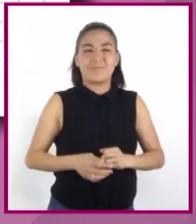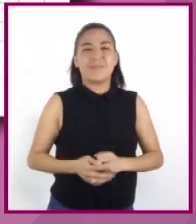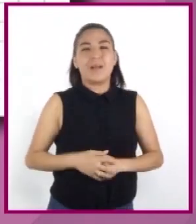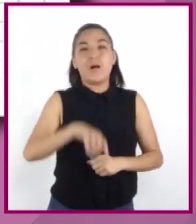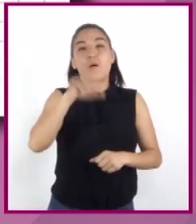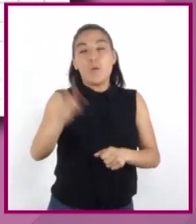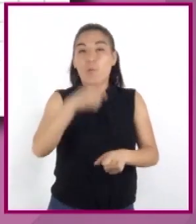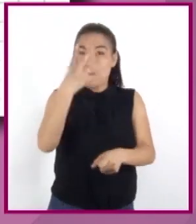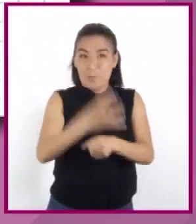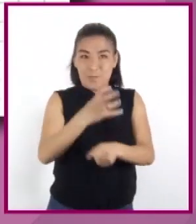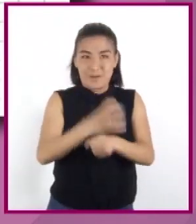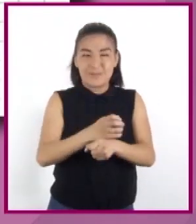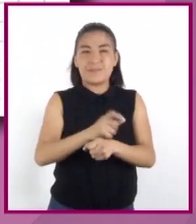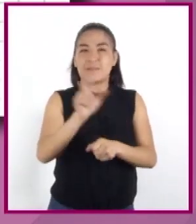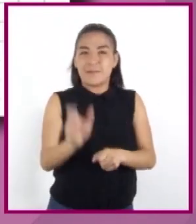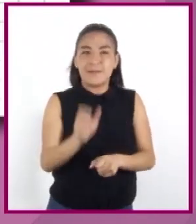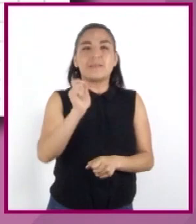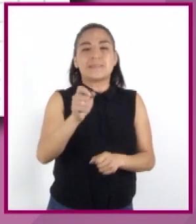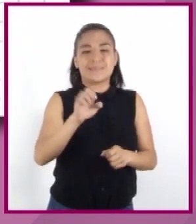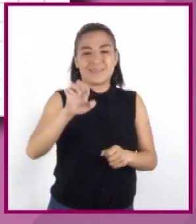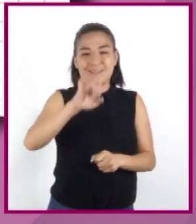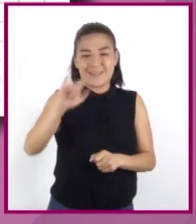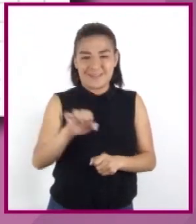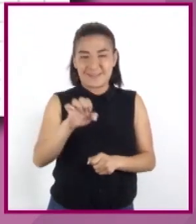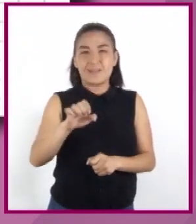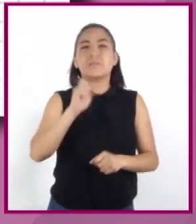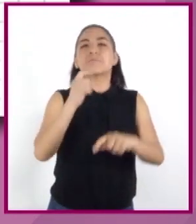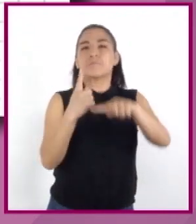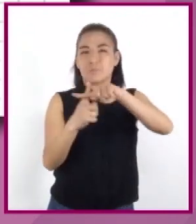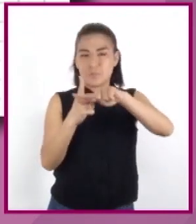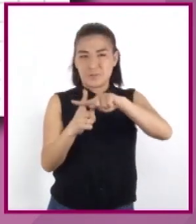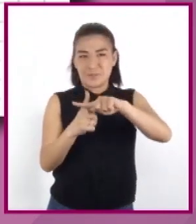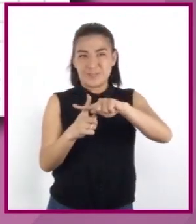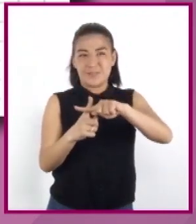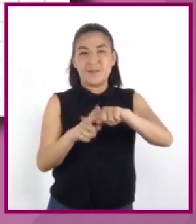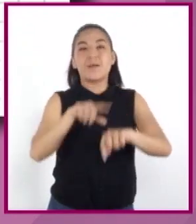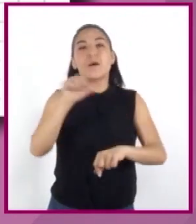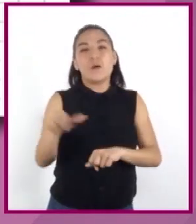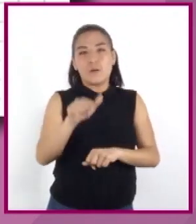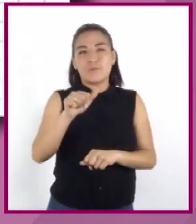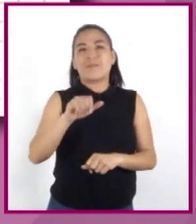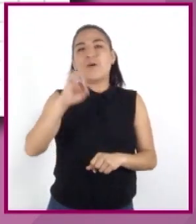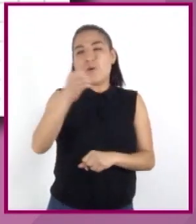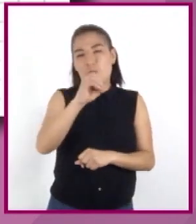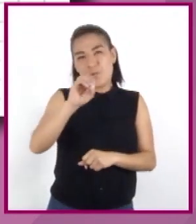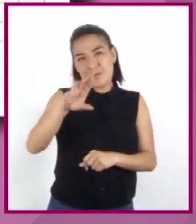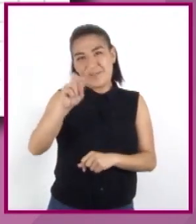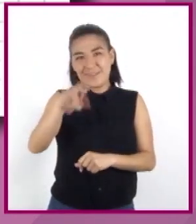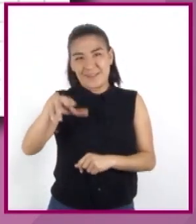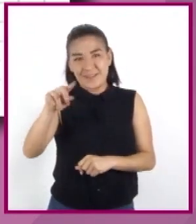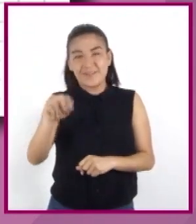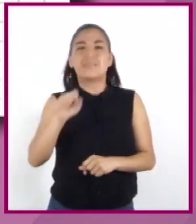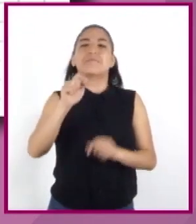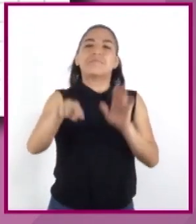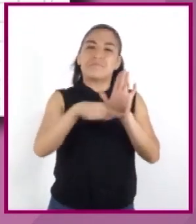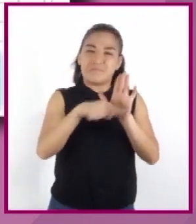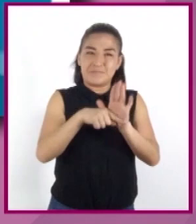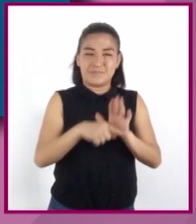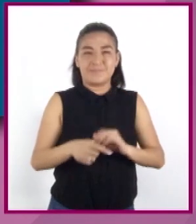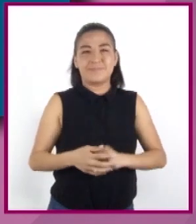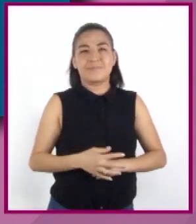el cuarto cuadrante, el eje de las abscisas es positivo y el eje de las ordenadas es negativa.